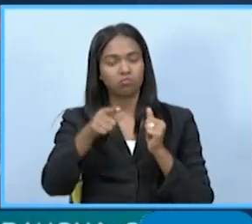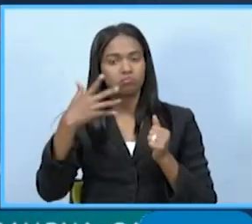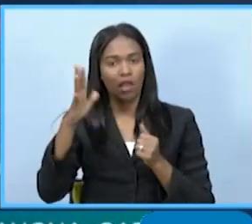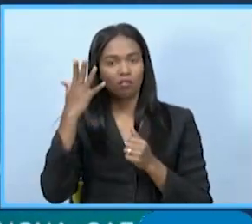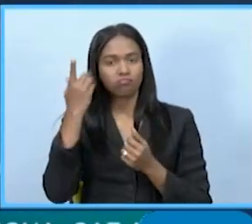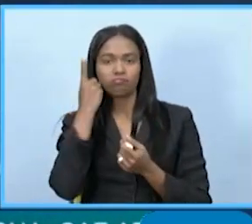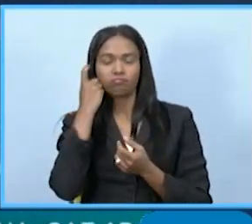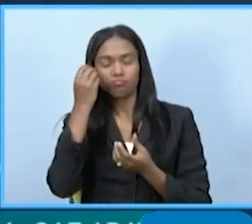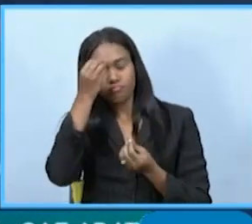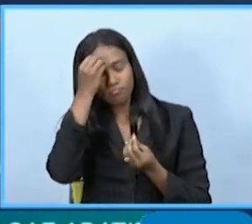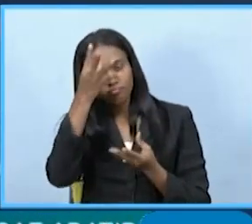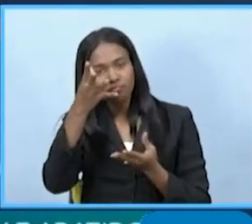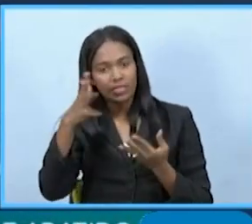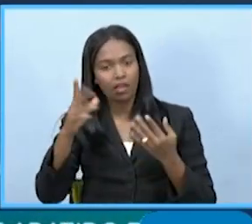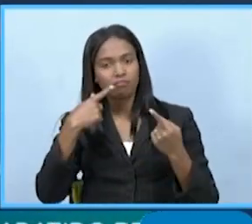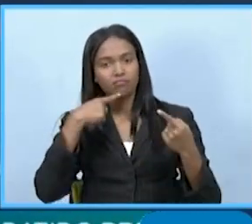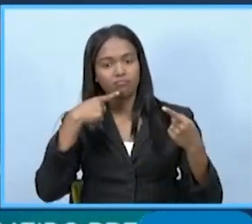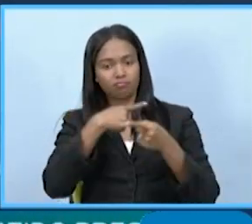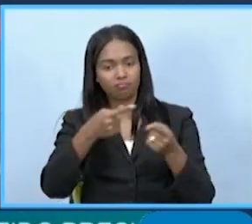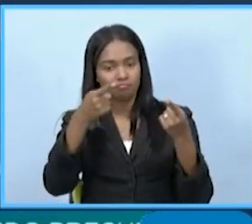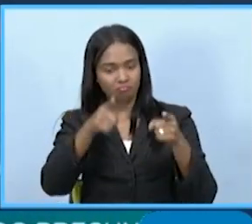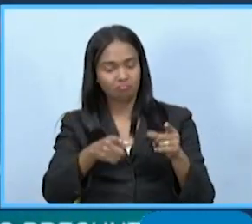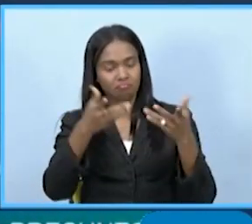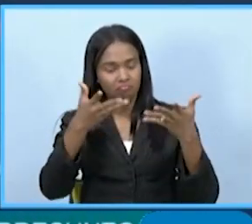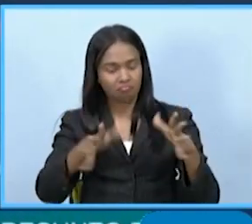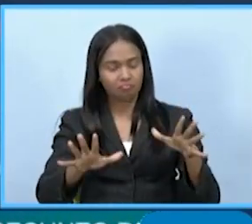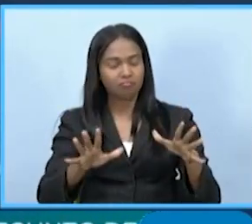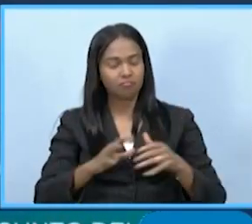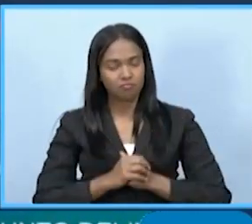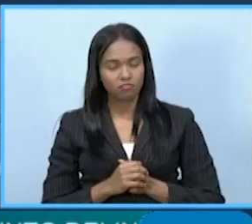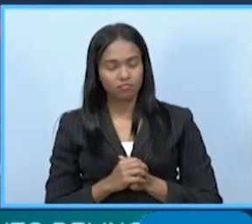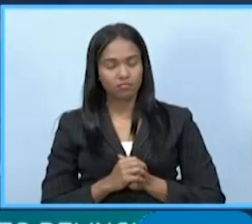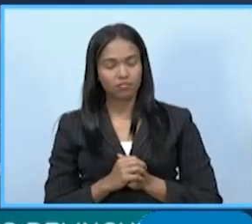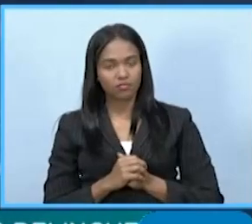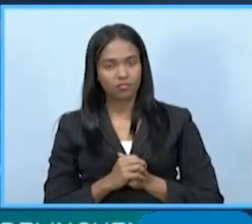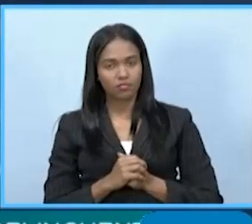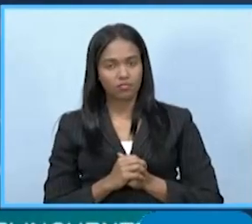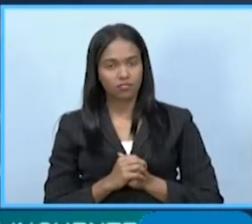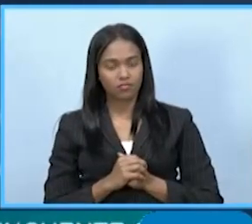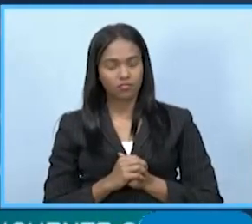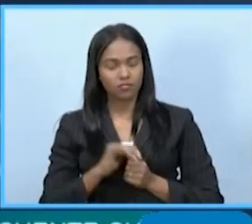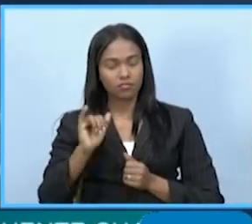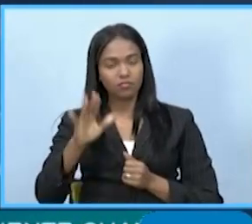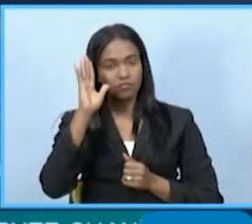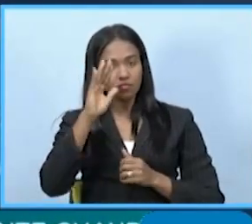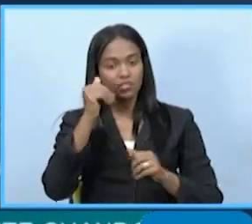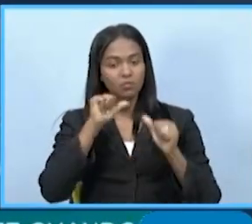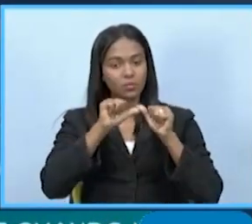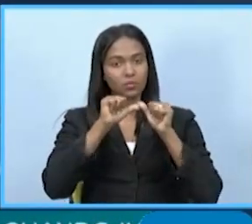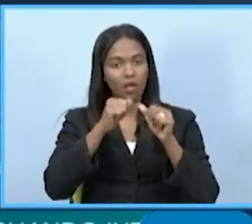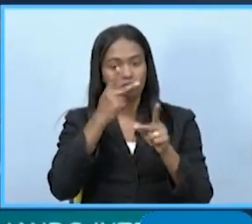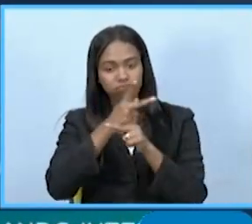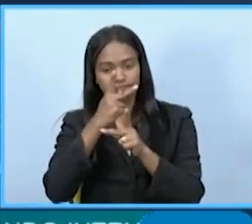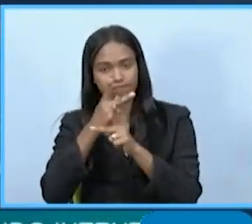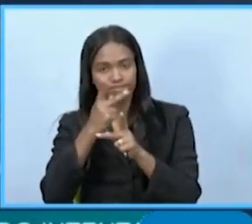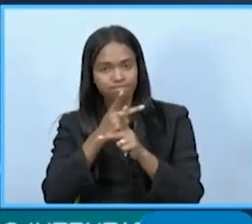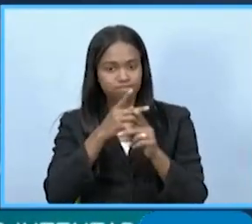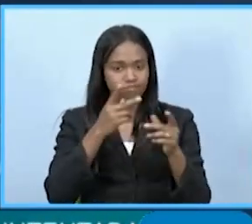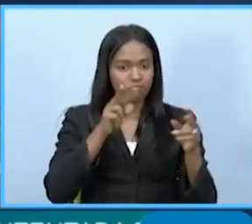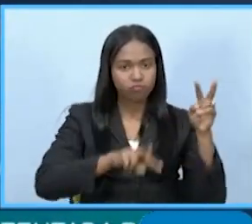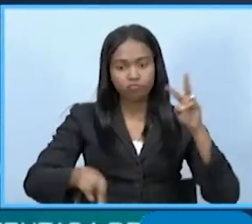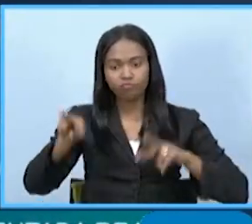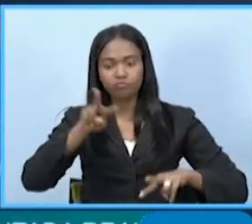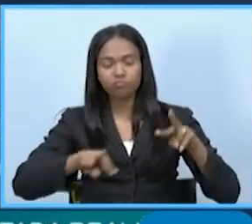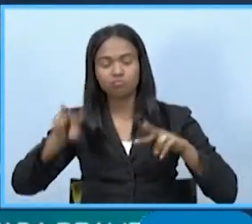visto el anuncio que han hecho ellos de comenzar a hacer patrullajes por el cuadra en el